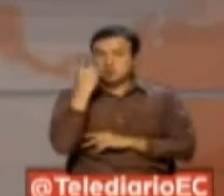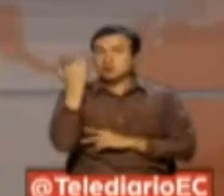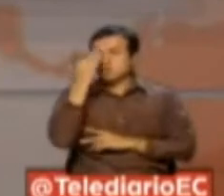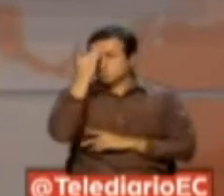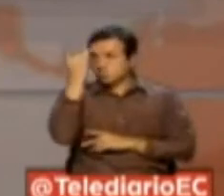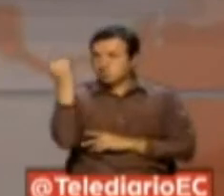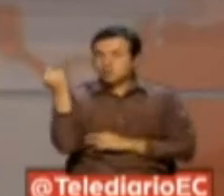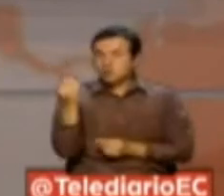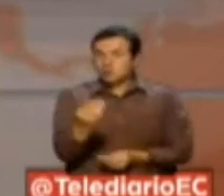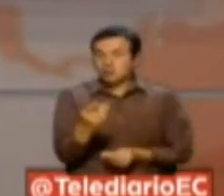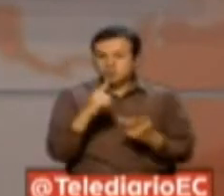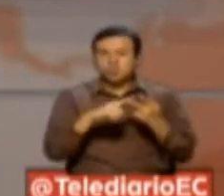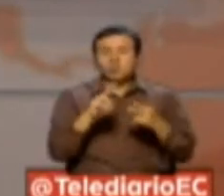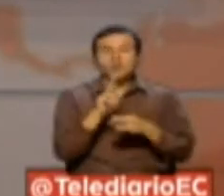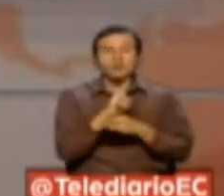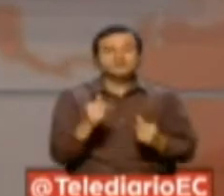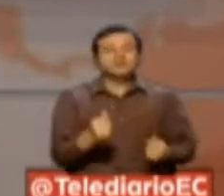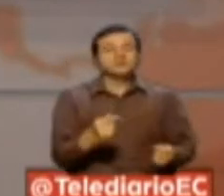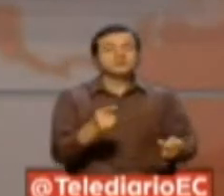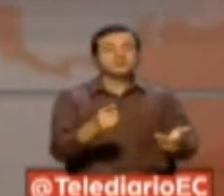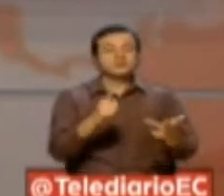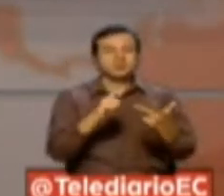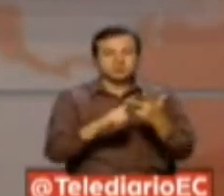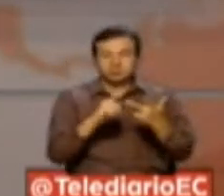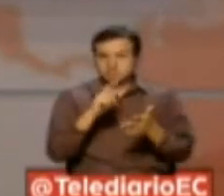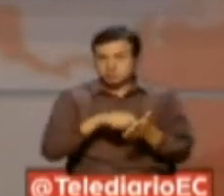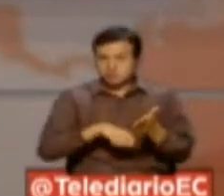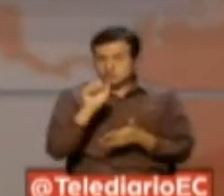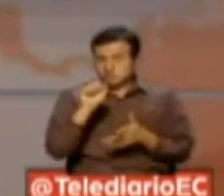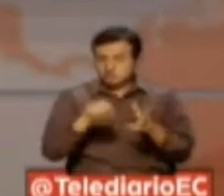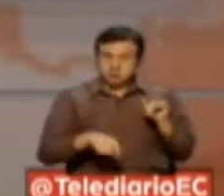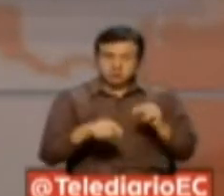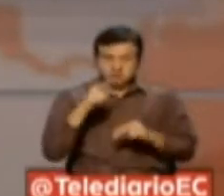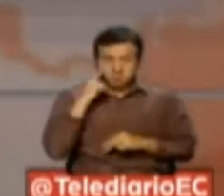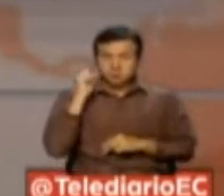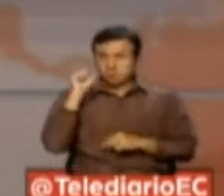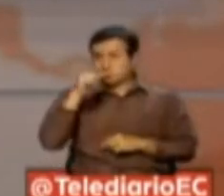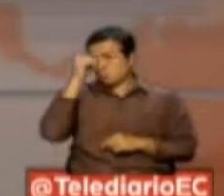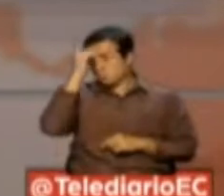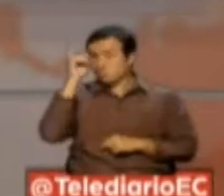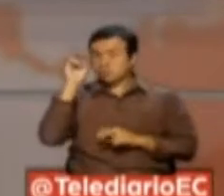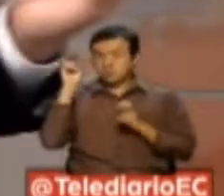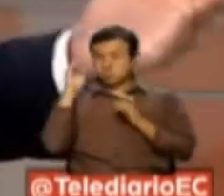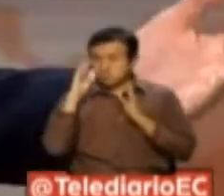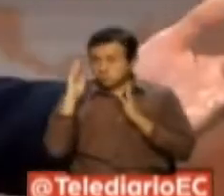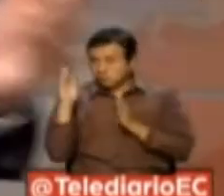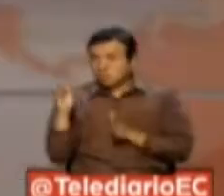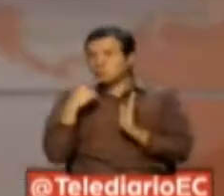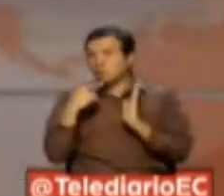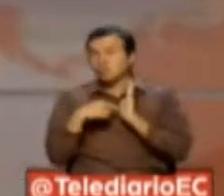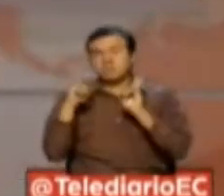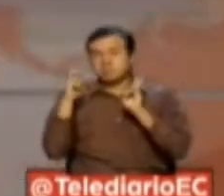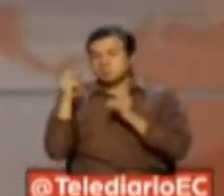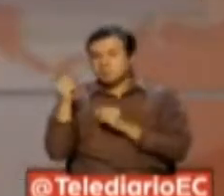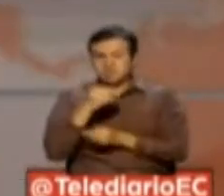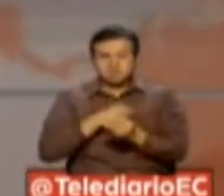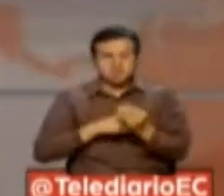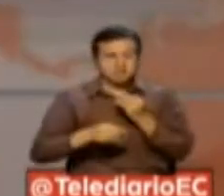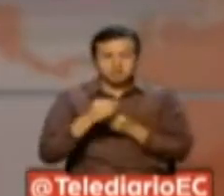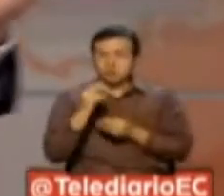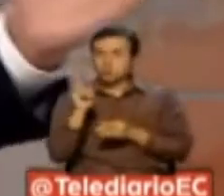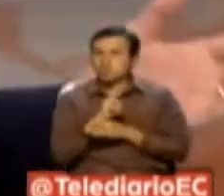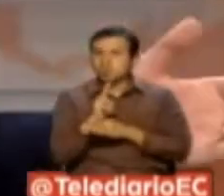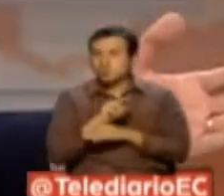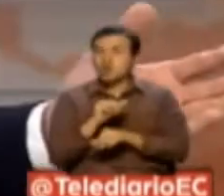los usos de la deuda y la legalidad uno no puede endeudarse para un tema como digamos liquidez y